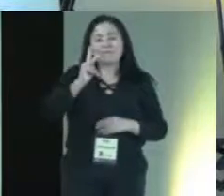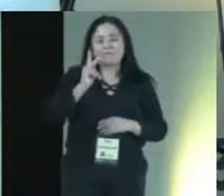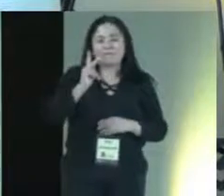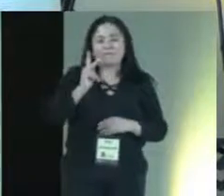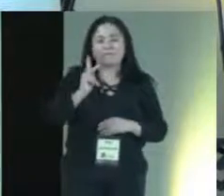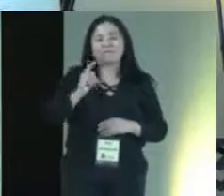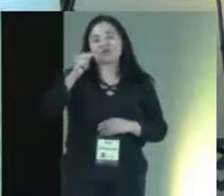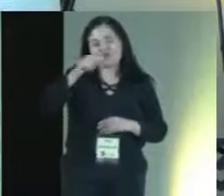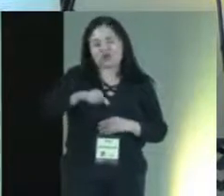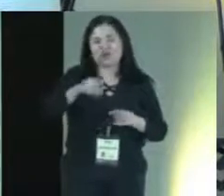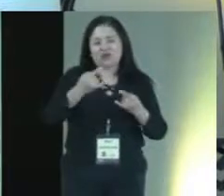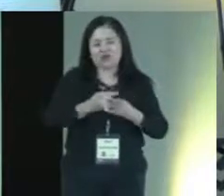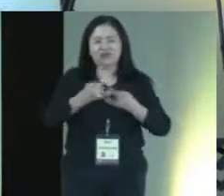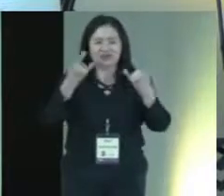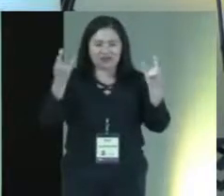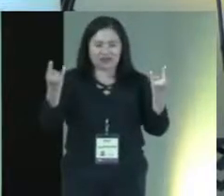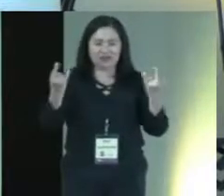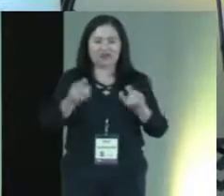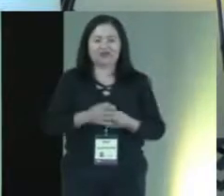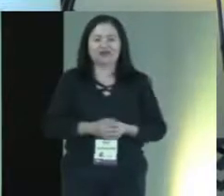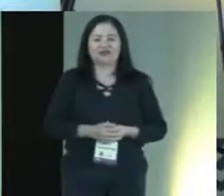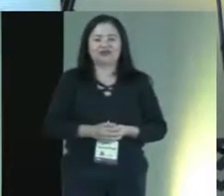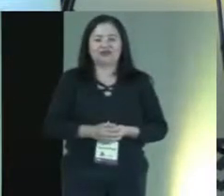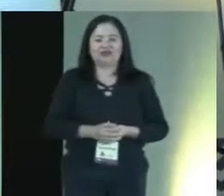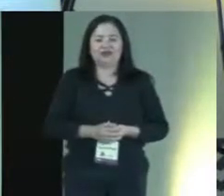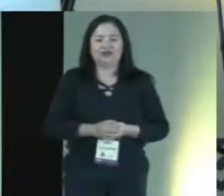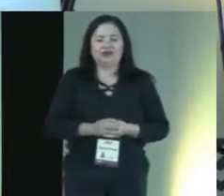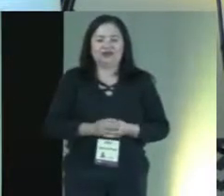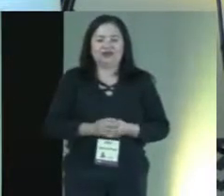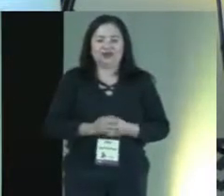ver con estas historias también.